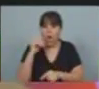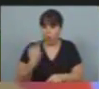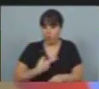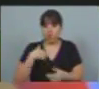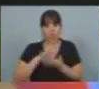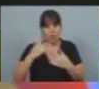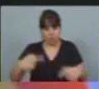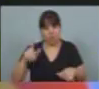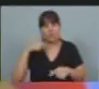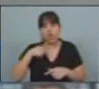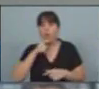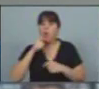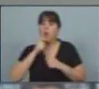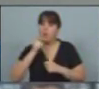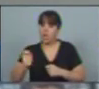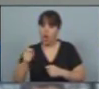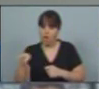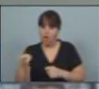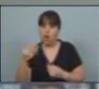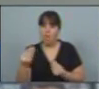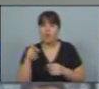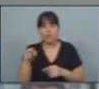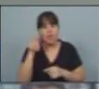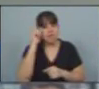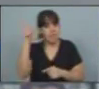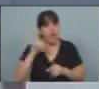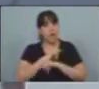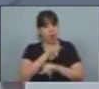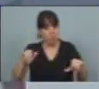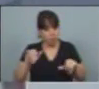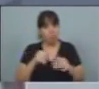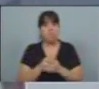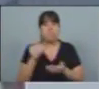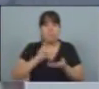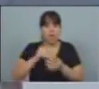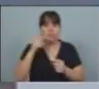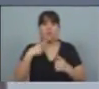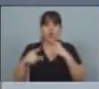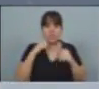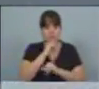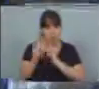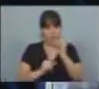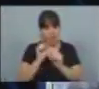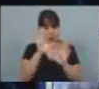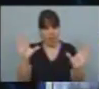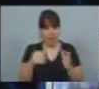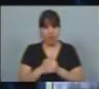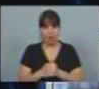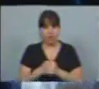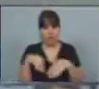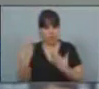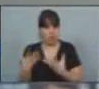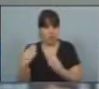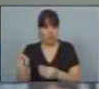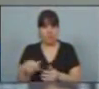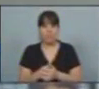corresponden. Nosotros le estamos dando un micrófono para que usted pueda difundir sus ideas y sus reclamos. Digo que las mujeres siempre tienen razón.